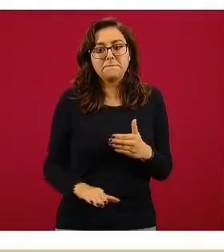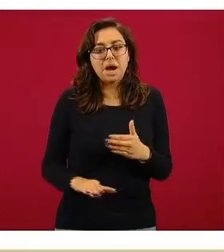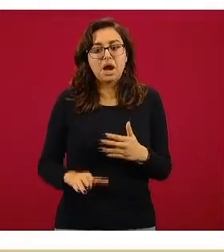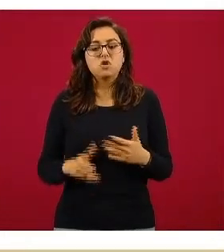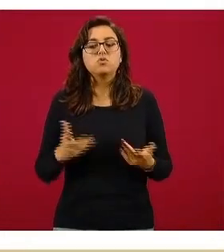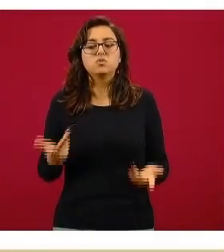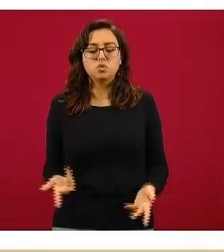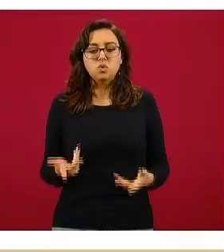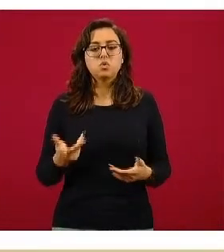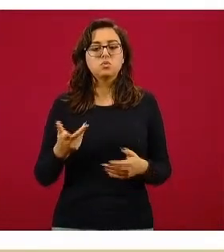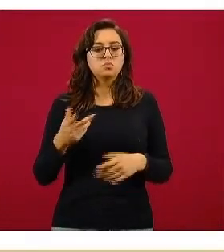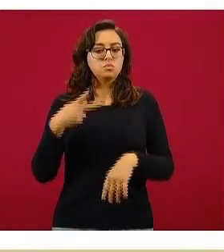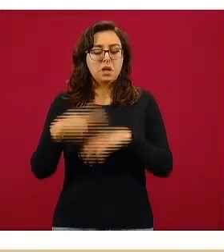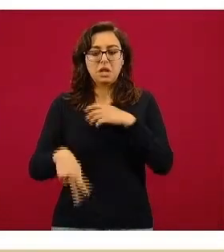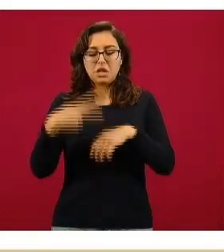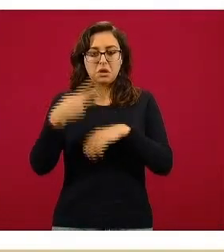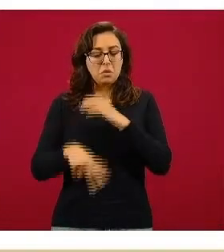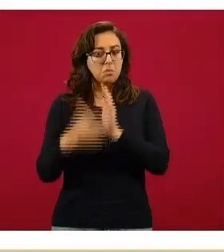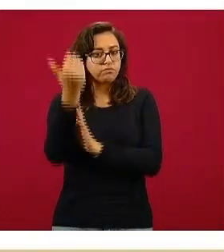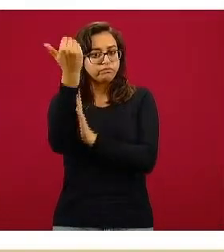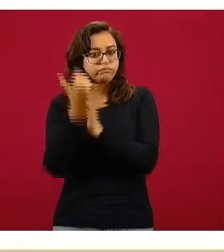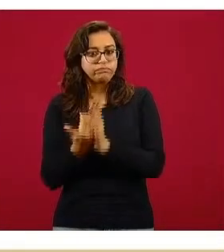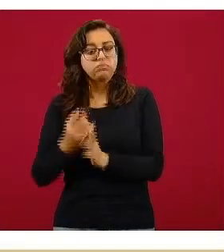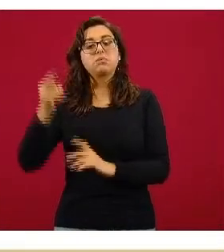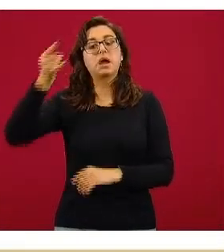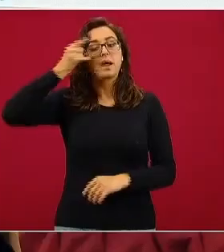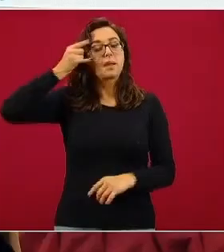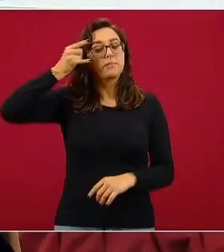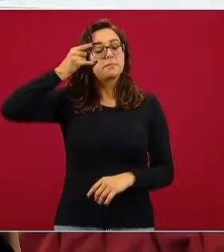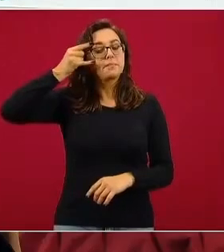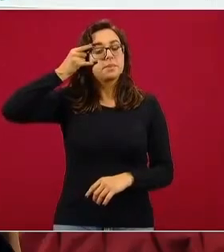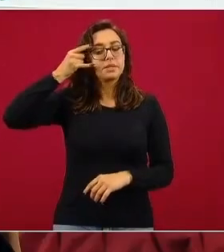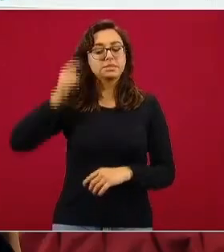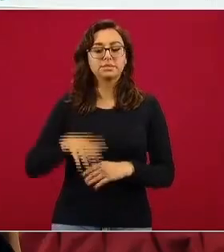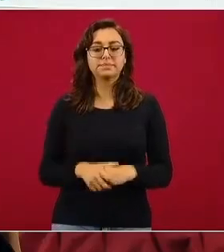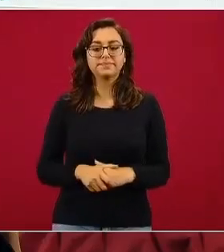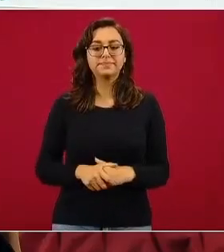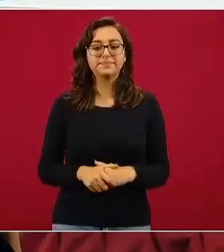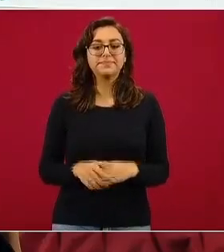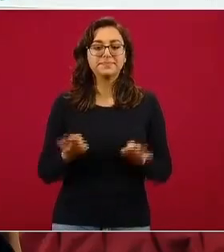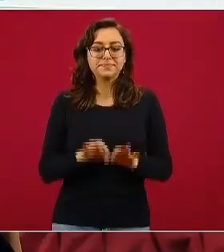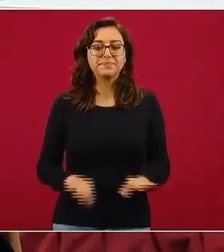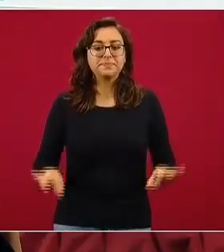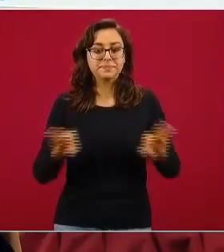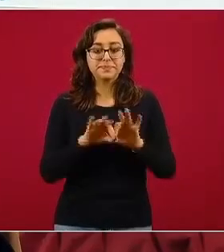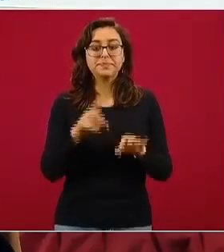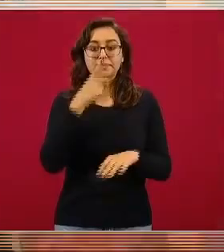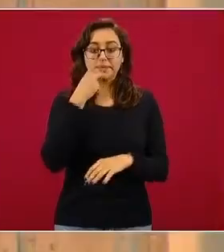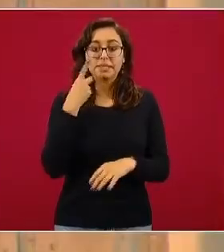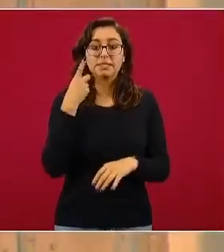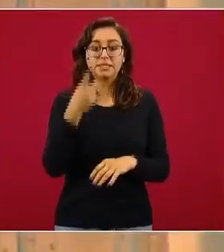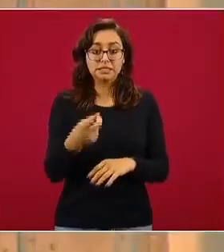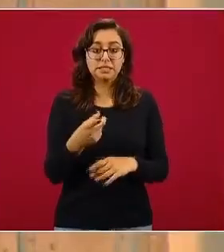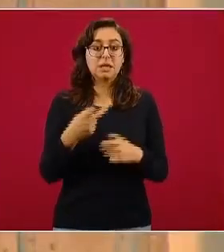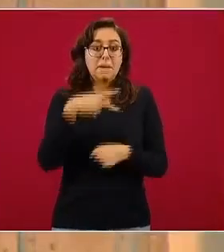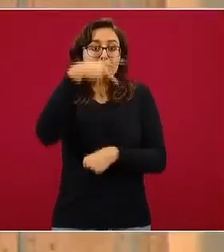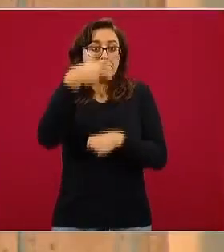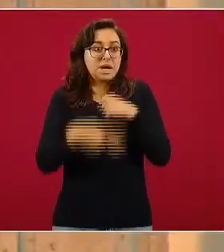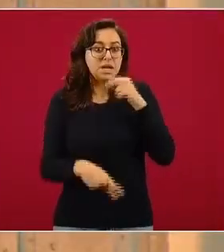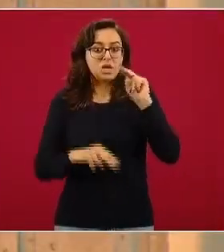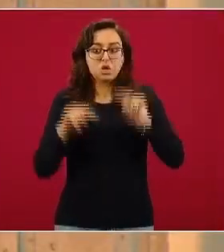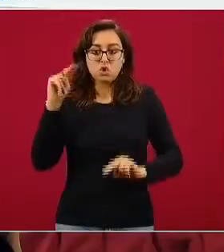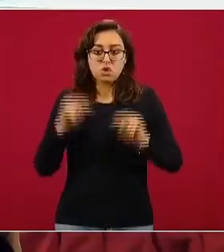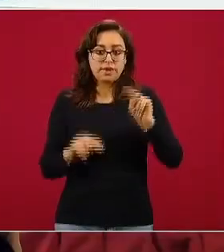estado de Campeche. Es importante en un primer paso conocer sí los niveles de riesgo, pero